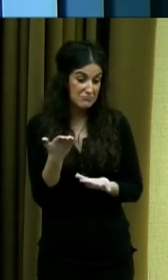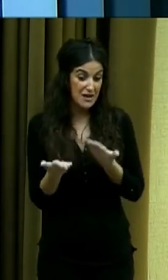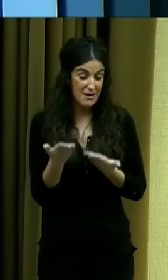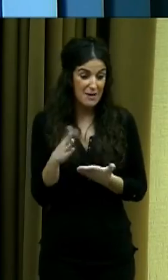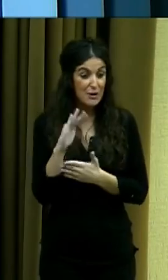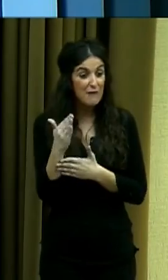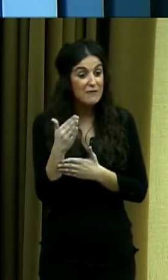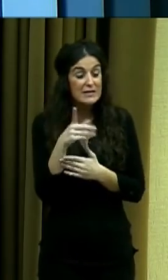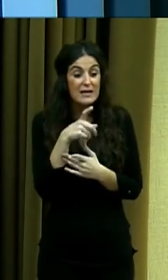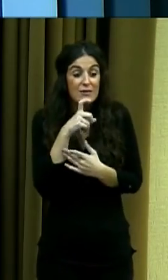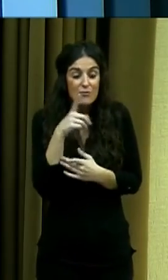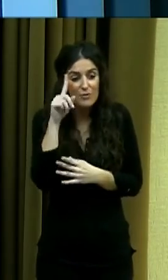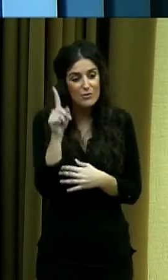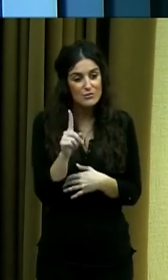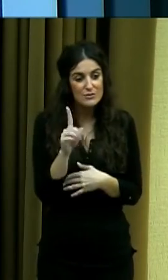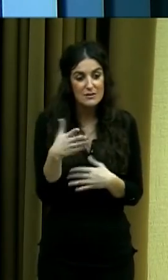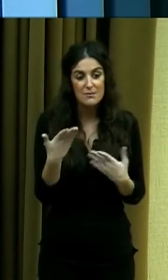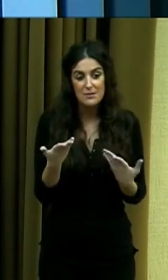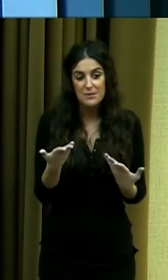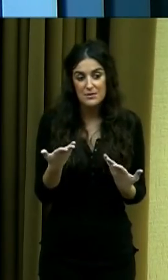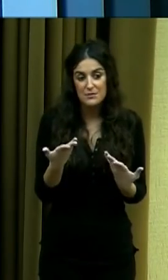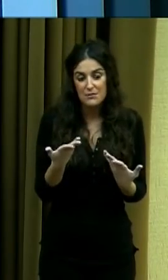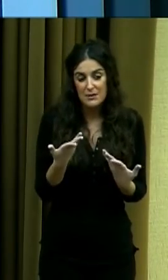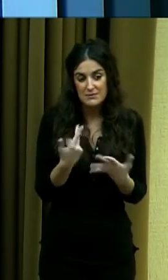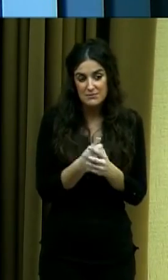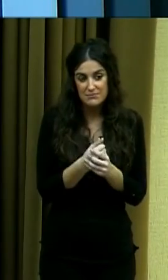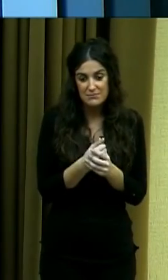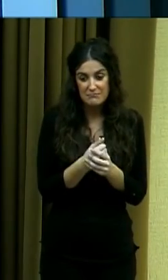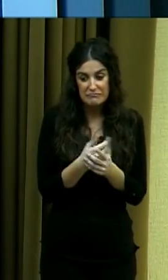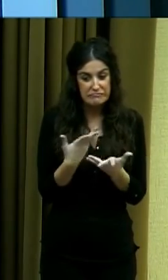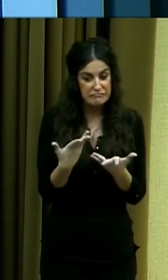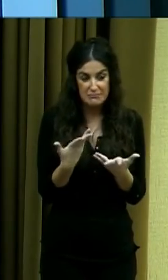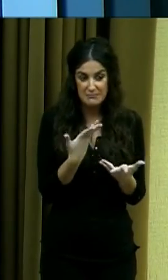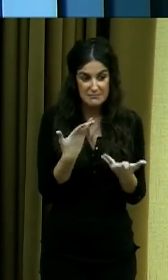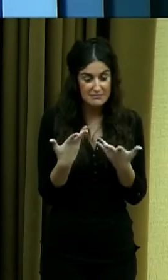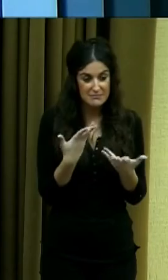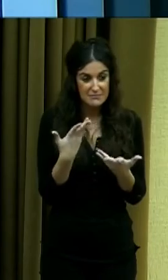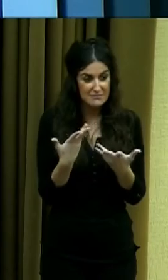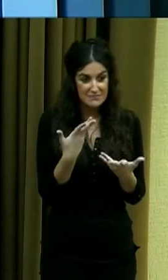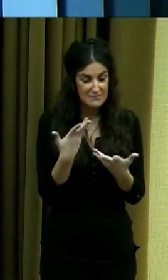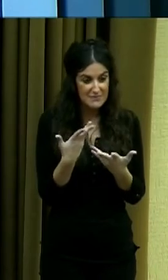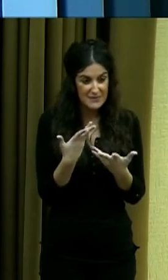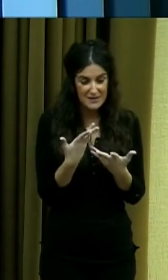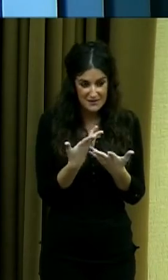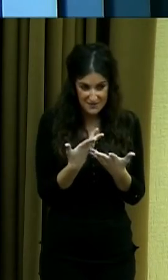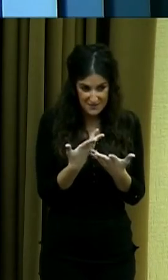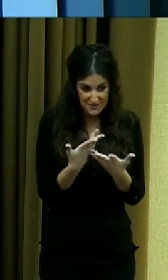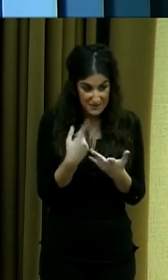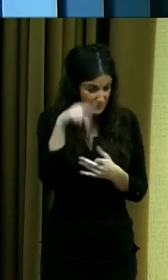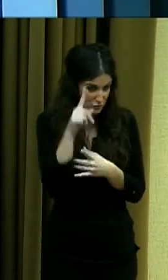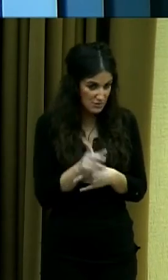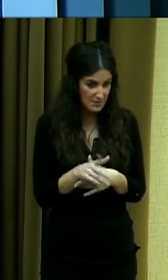La importancia que se van a dar a factores textuales todavía no tenemos al respecto, hasta que no se valide, no lo